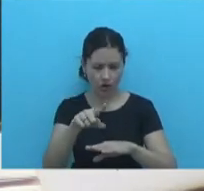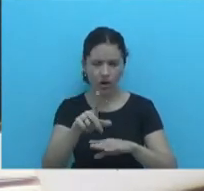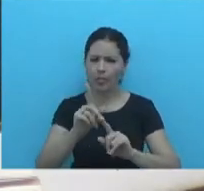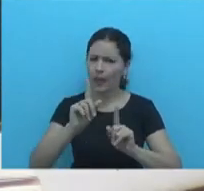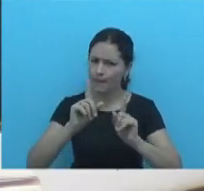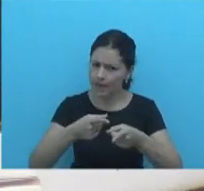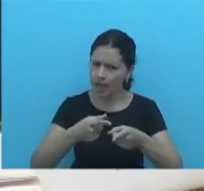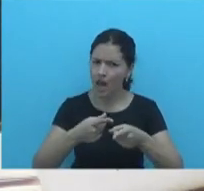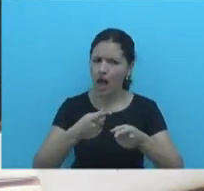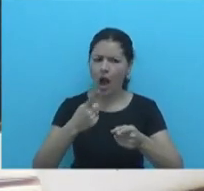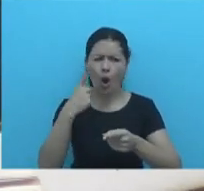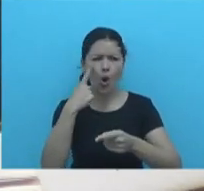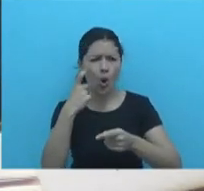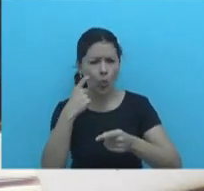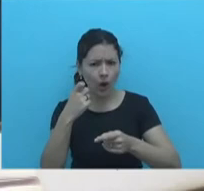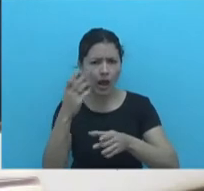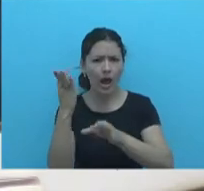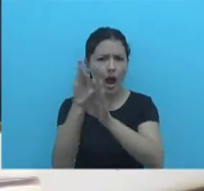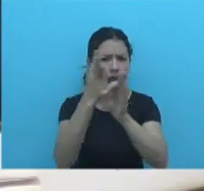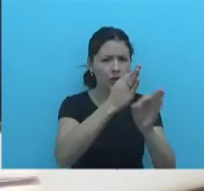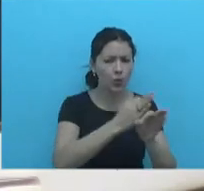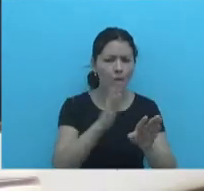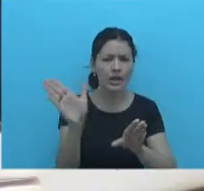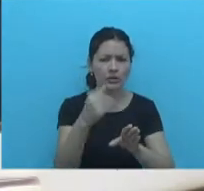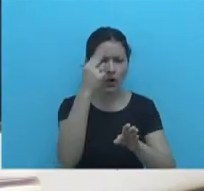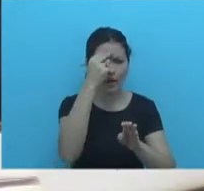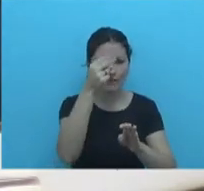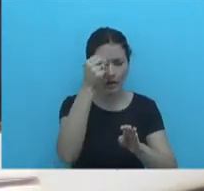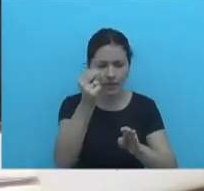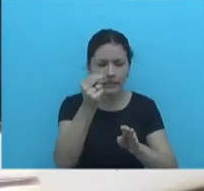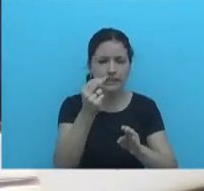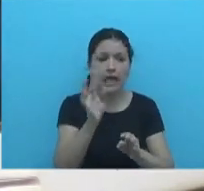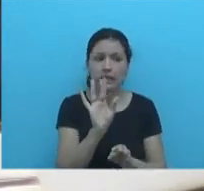también se haga cargo de las enfermerías de todas las escuelas de la ciudad.